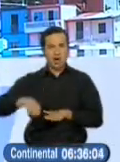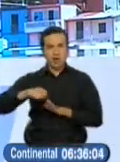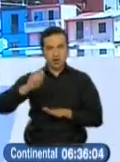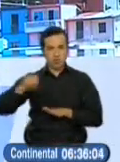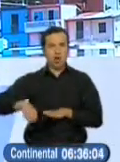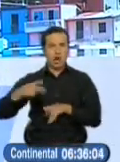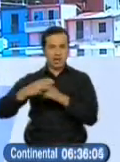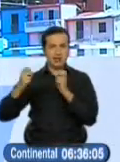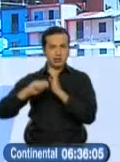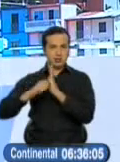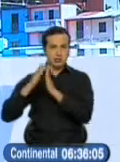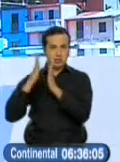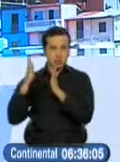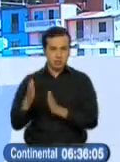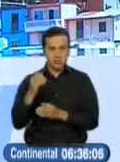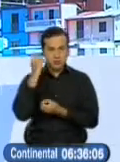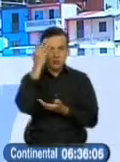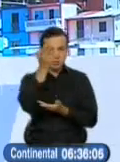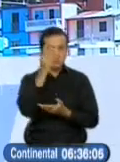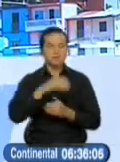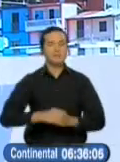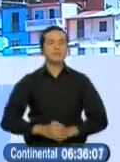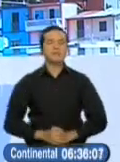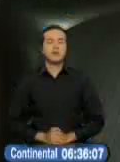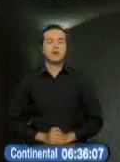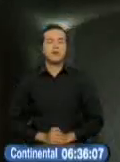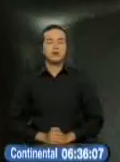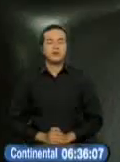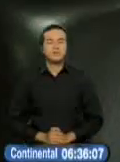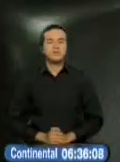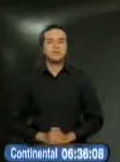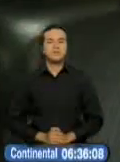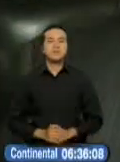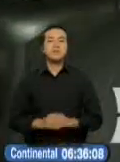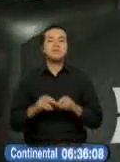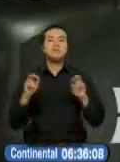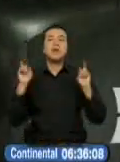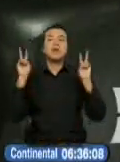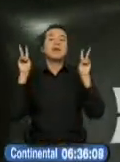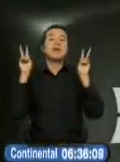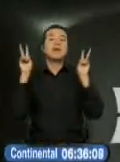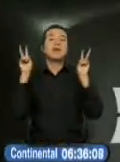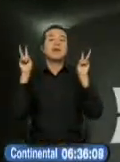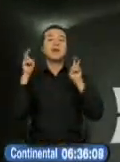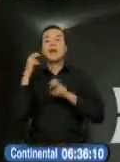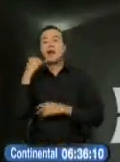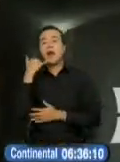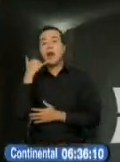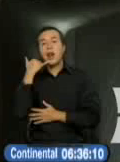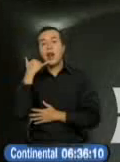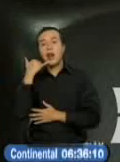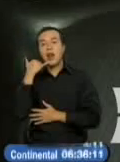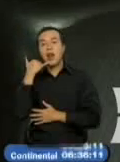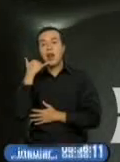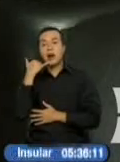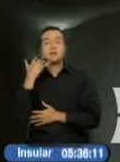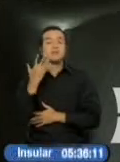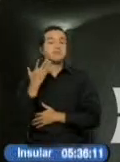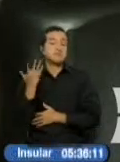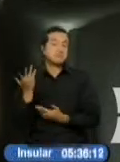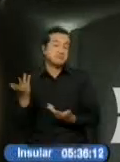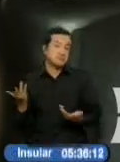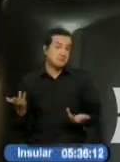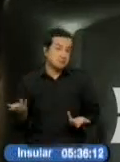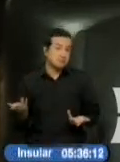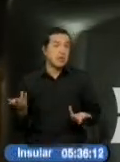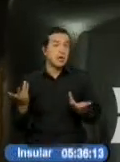particular del exfuncionario, se pronunció al respecto. Es un supuesto audio, ¿no es cierto? Es un supuesto audio, que además